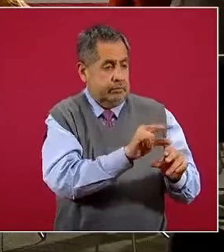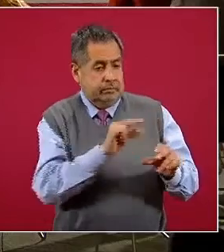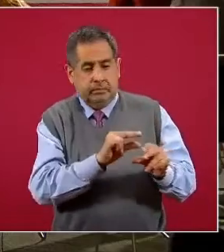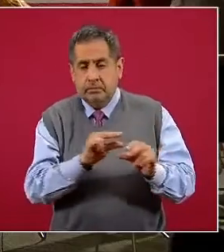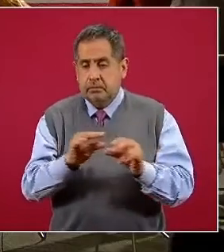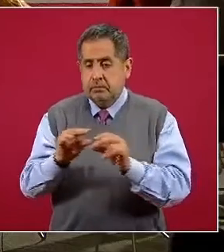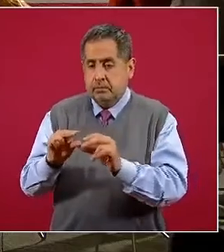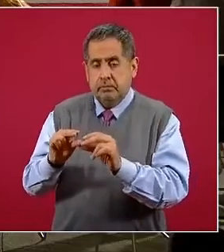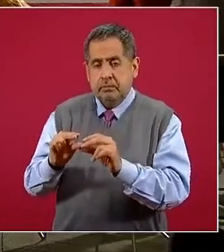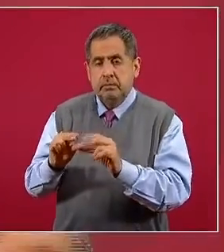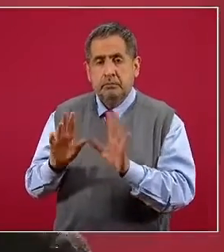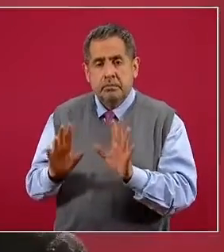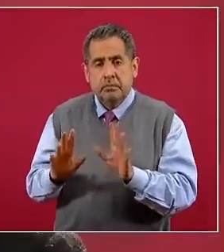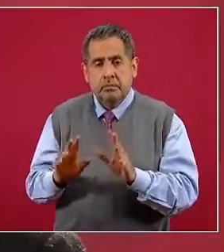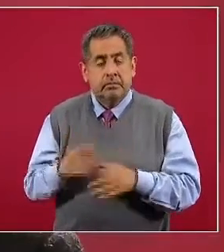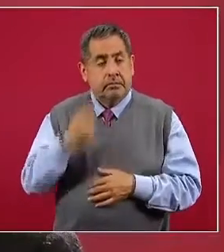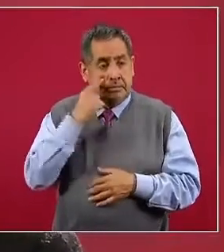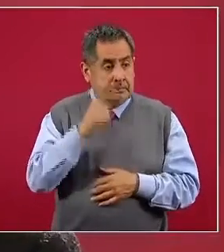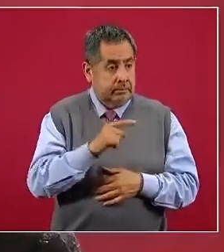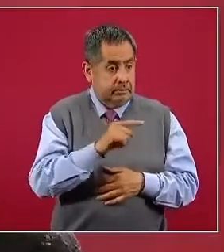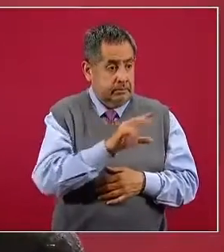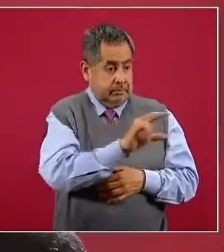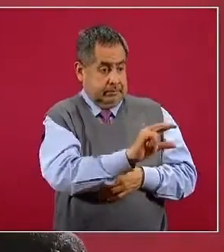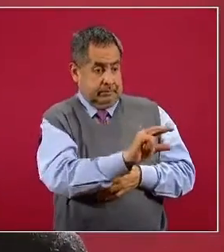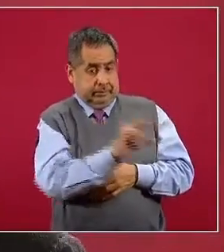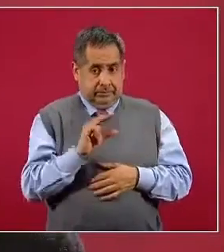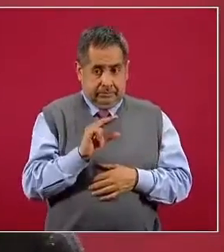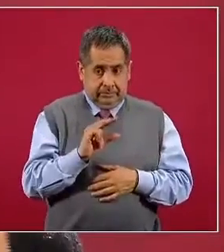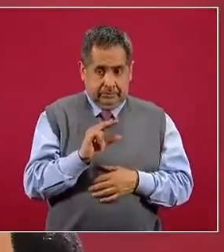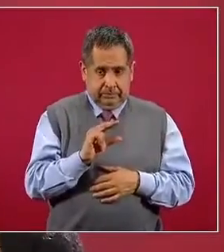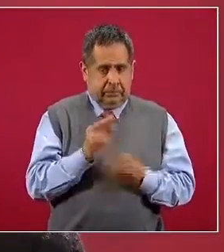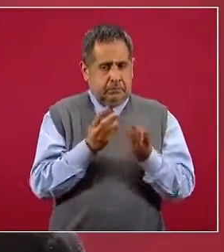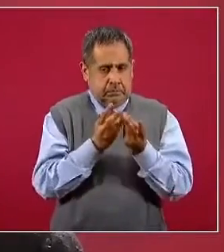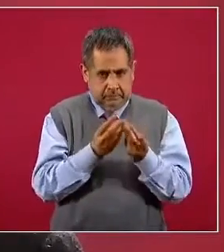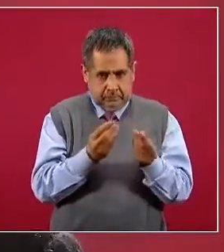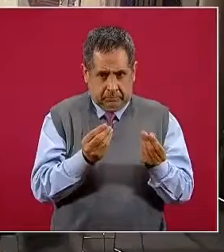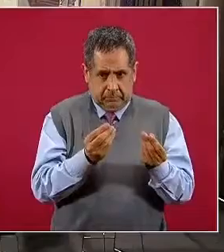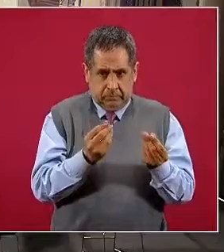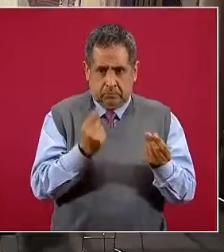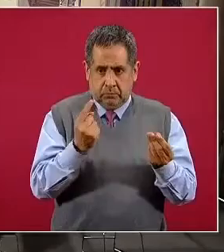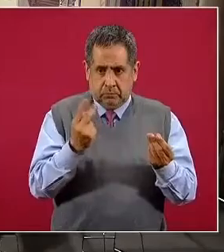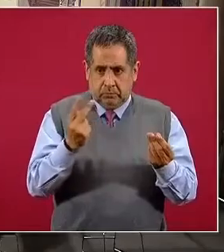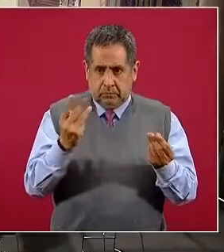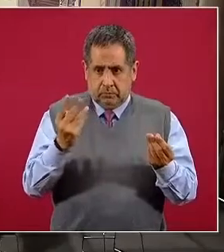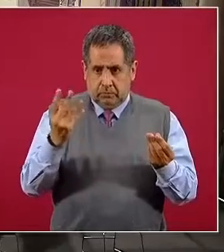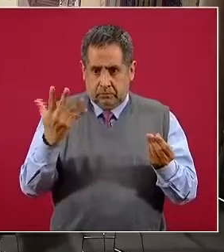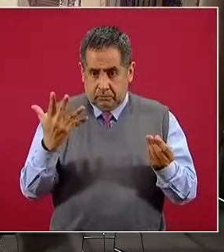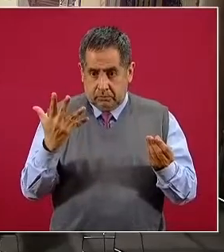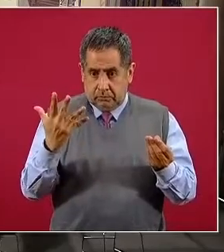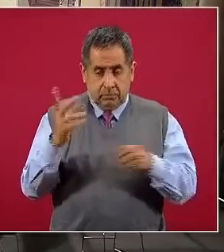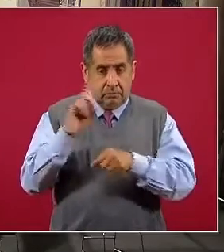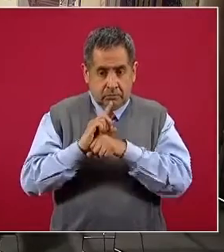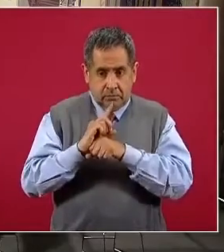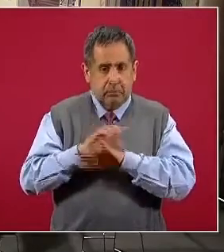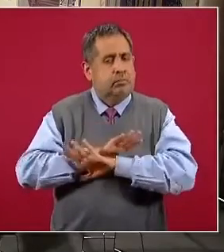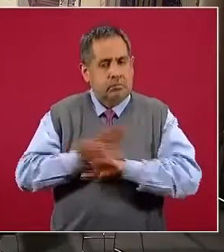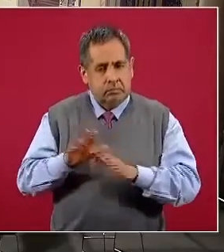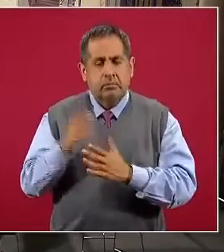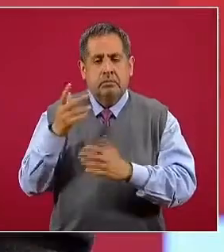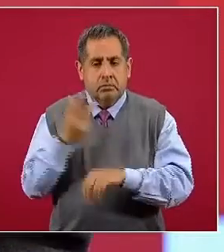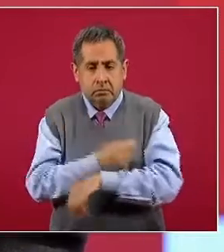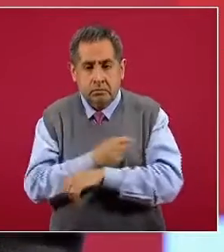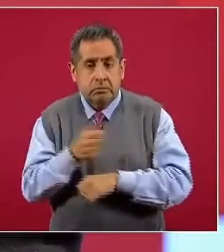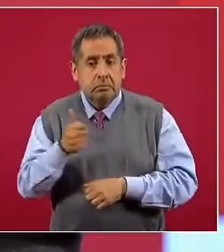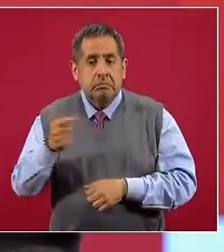puede descongelar. Es decir, a partir de que se descongela, solo restan 5 días máximo para que se utilice.